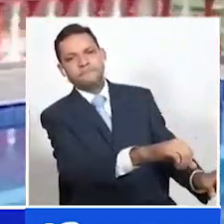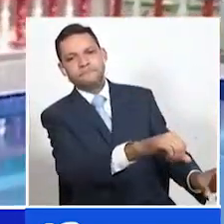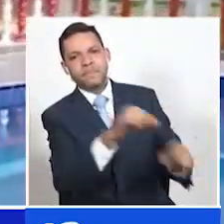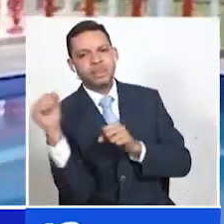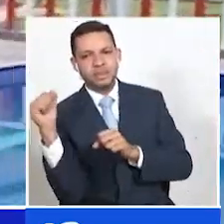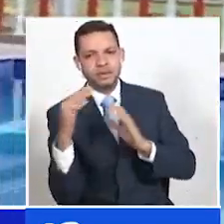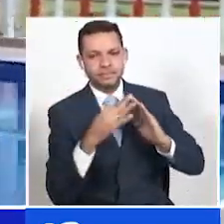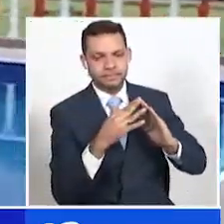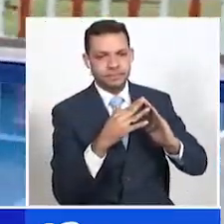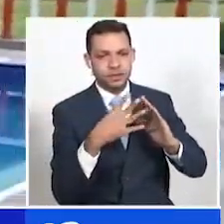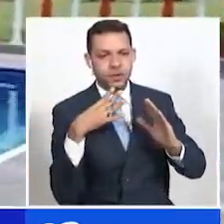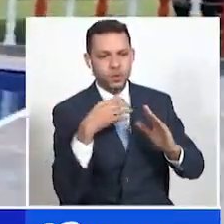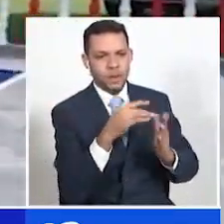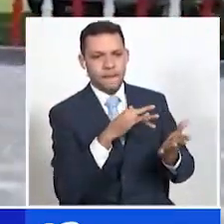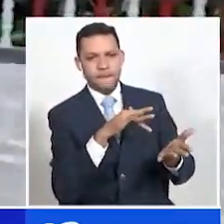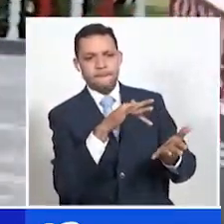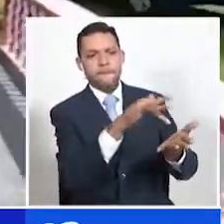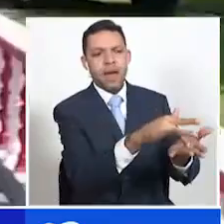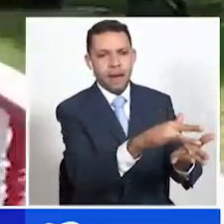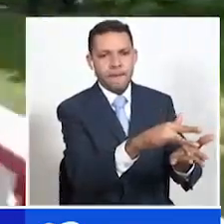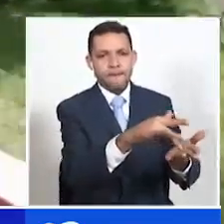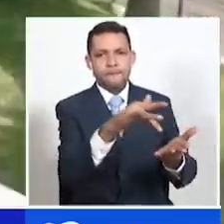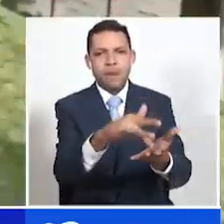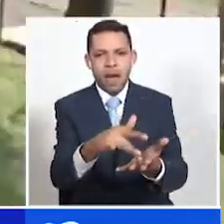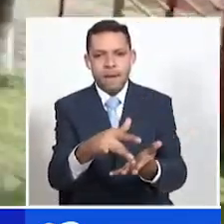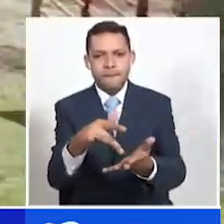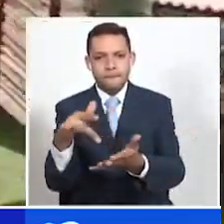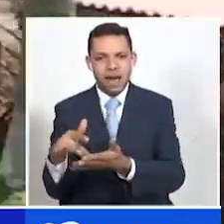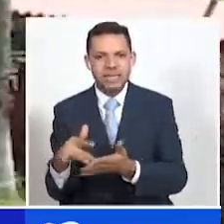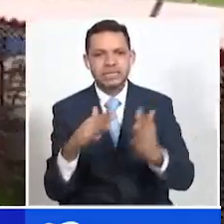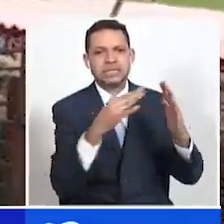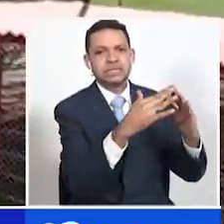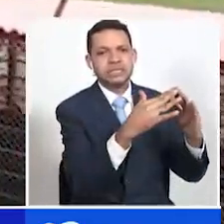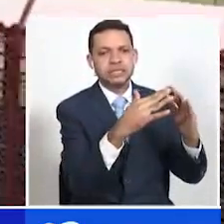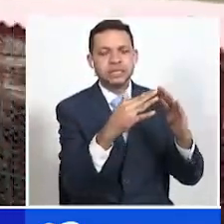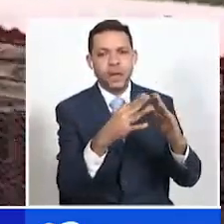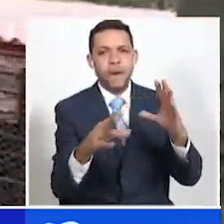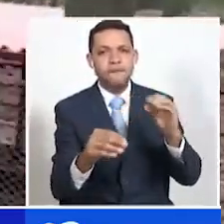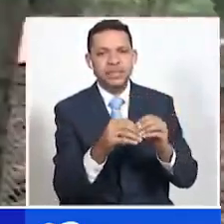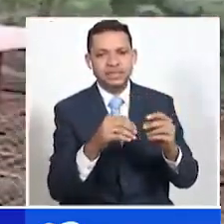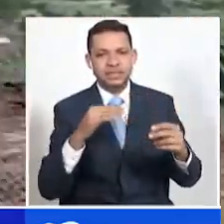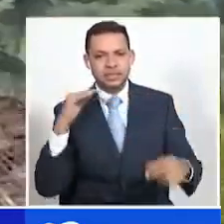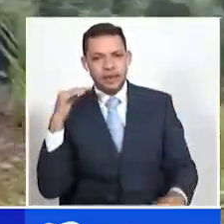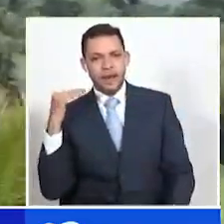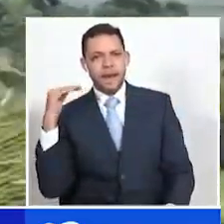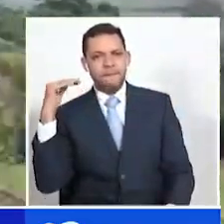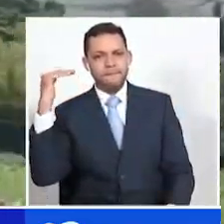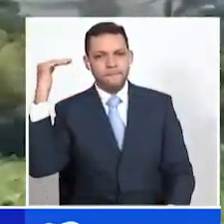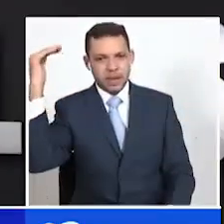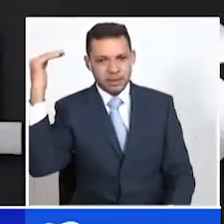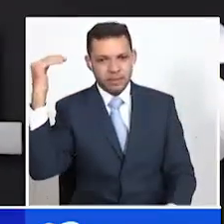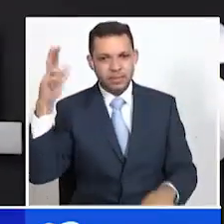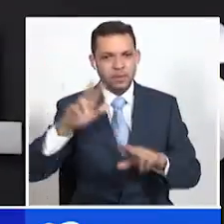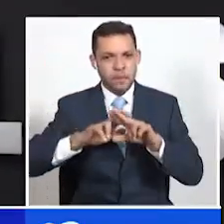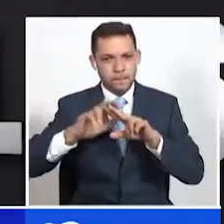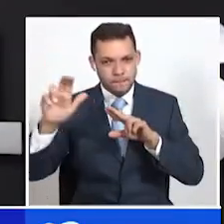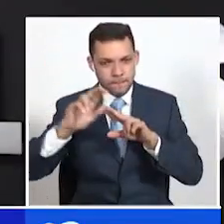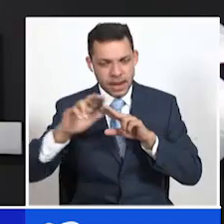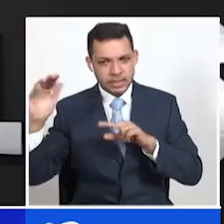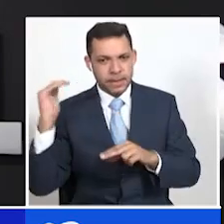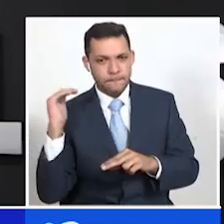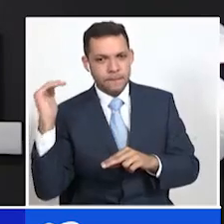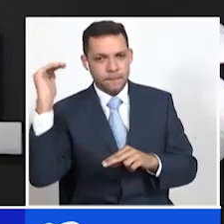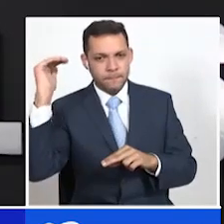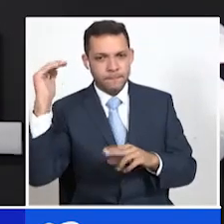esta diligencia en 5 inmuebles, un apartamento ubicado en la ciudad de Manizales y